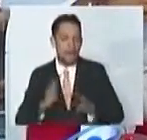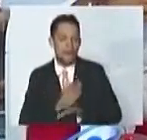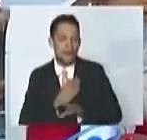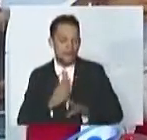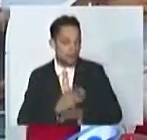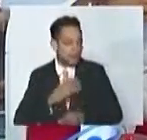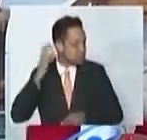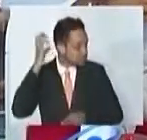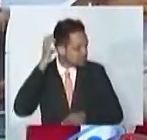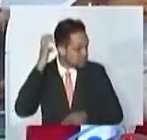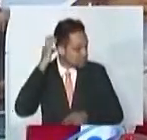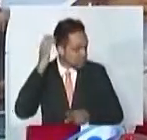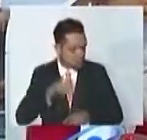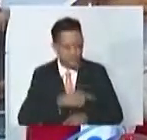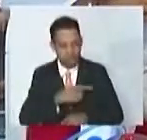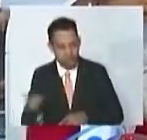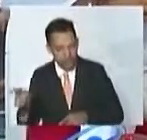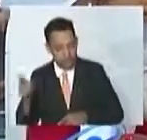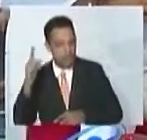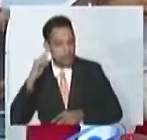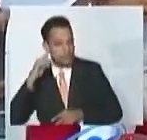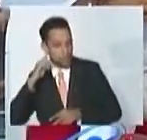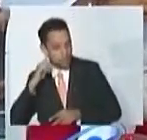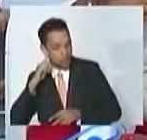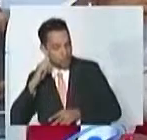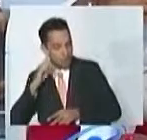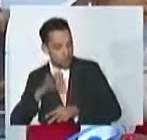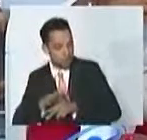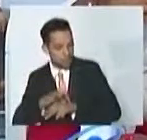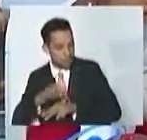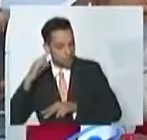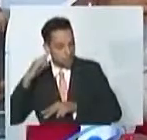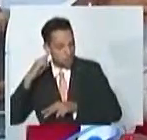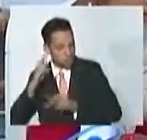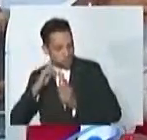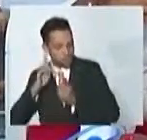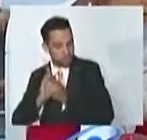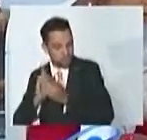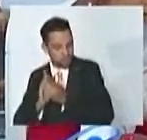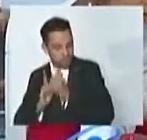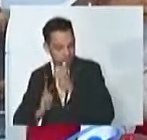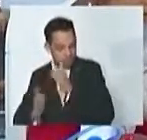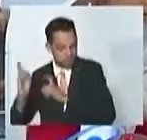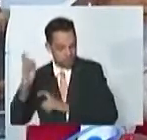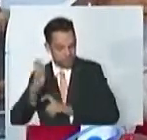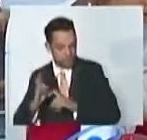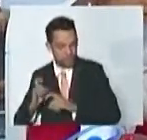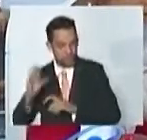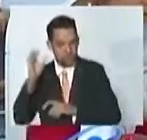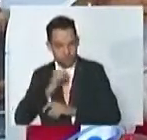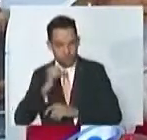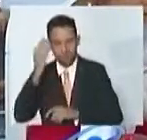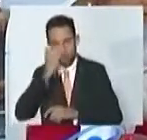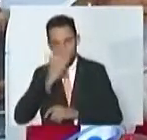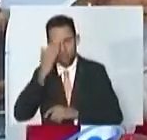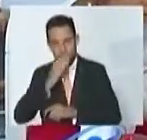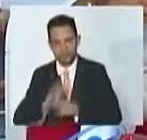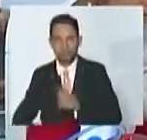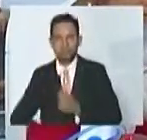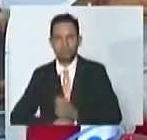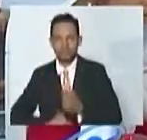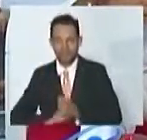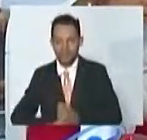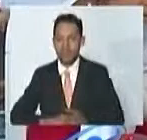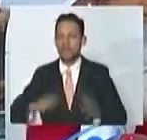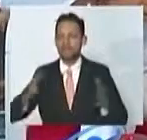allí donde empezamos a remitir esas patologías y van allí a hacer la evaluación fonoaudiológica y se encuentran con